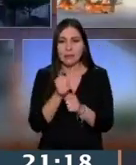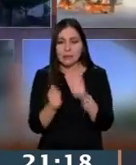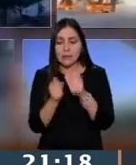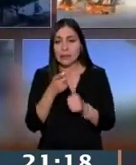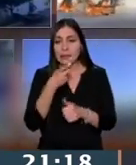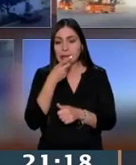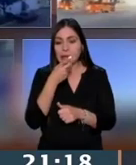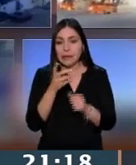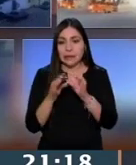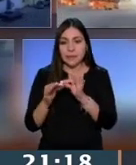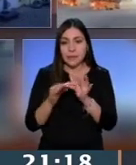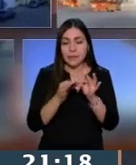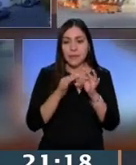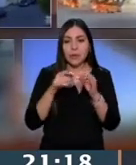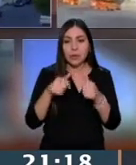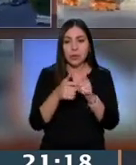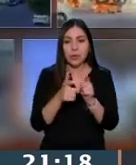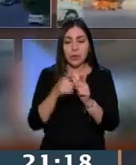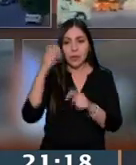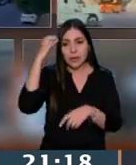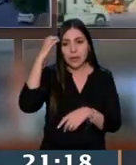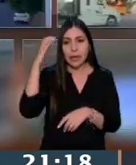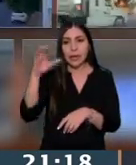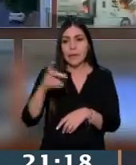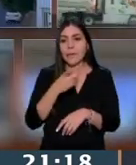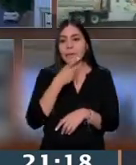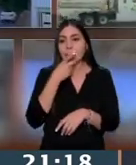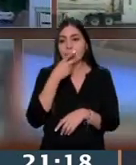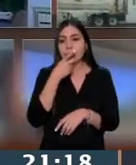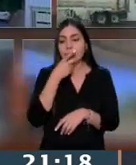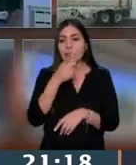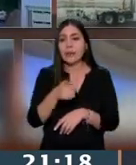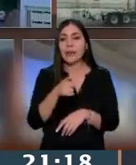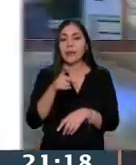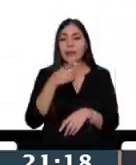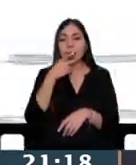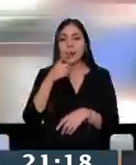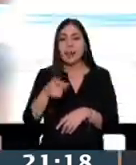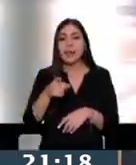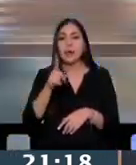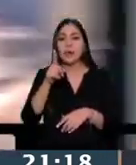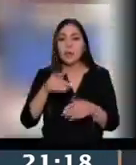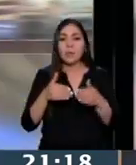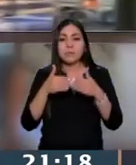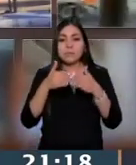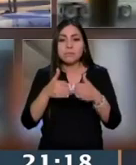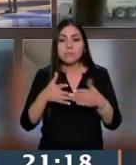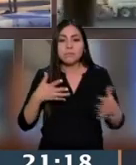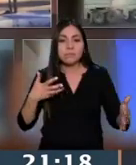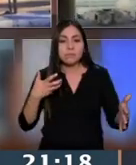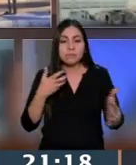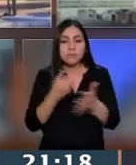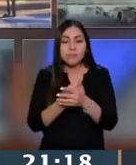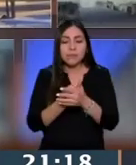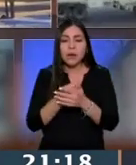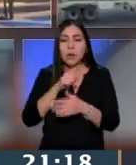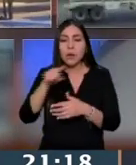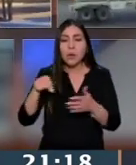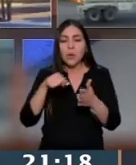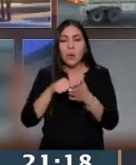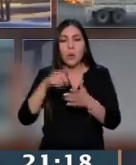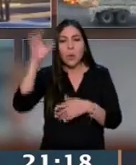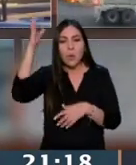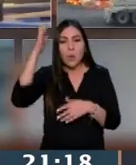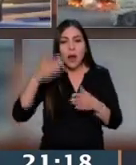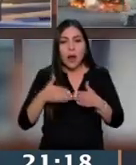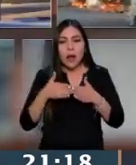criminales habían estrellado un crucero y tomado el puerto de Culiacán. Sin embargo, en el